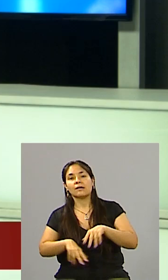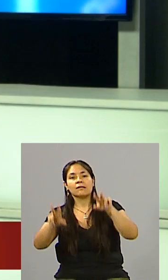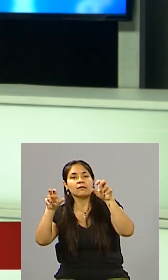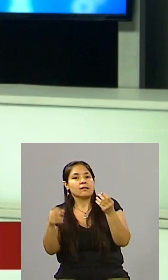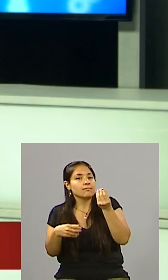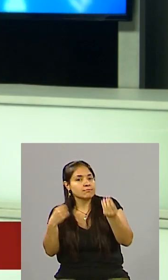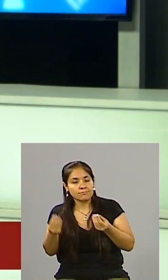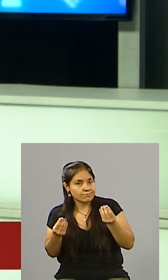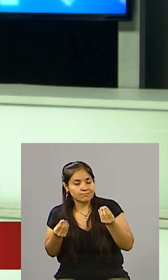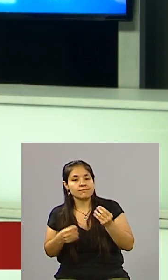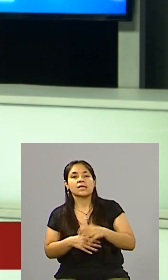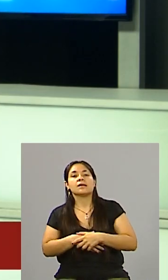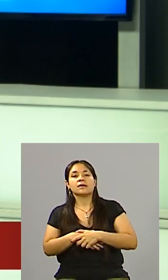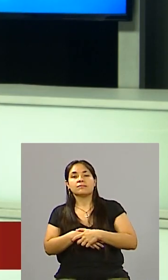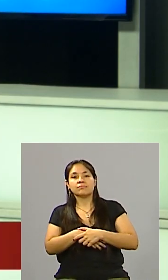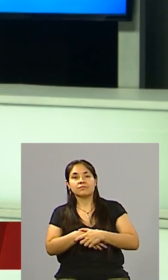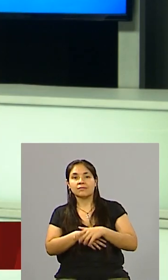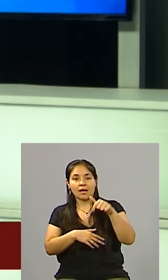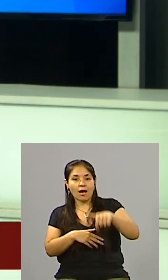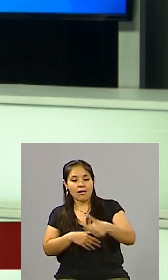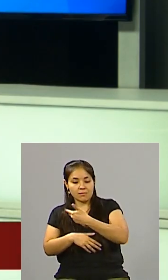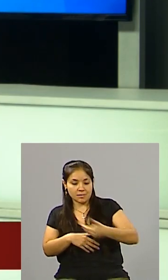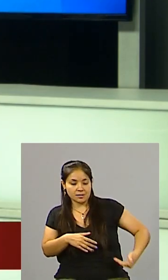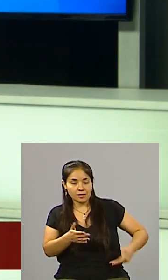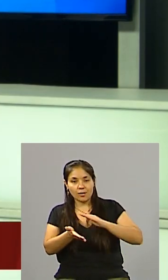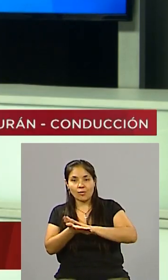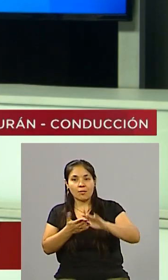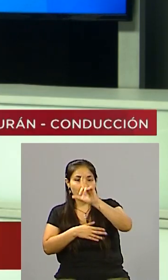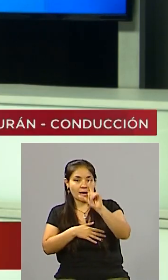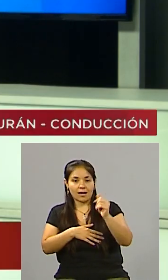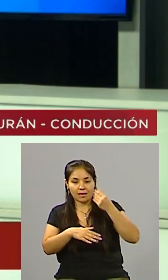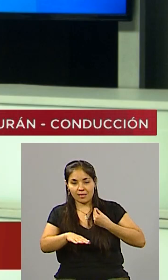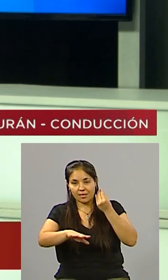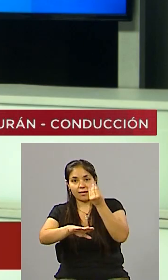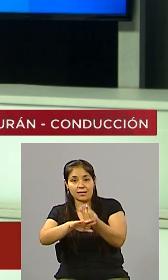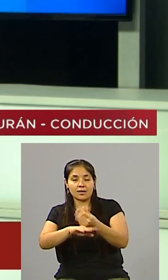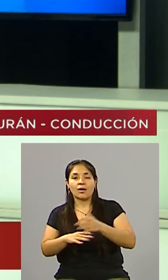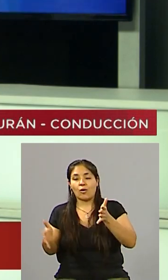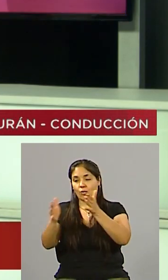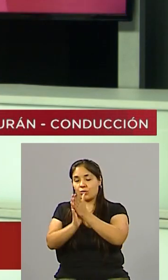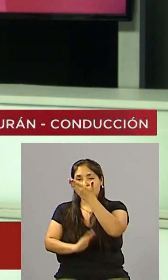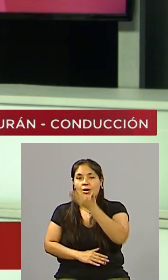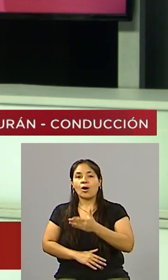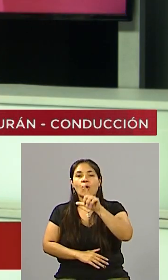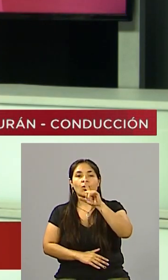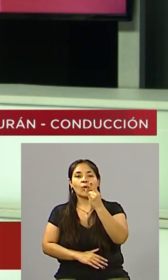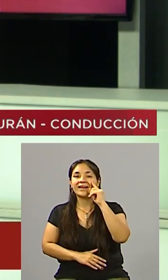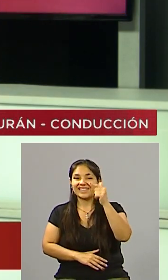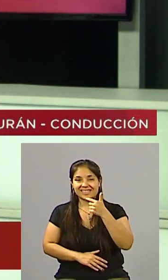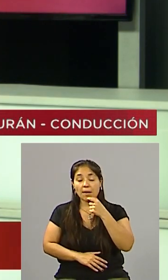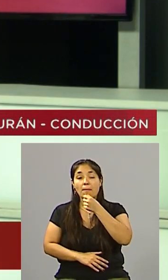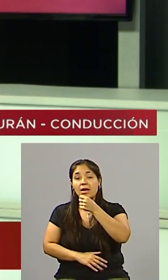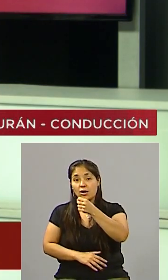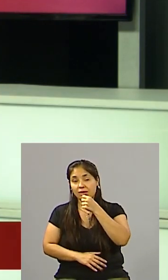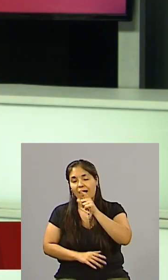hablando de lo que significa tener un nuevo presidente aquí en la República Argentina. Lo vamos a hablar con Luisa Abrego, que es periodista, licenciado